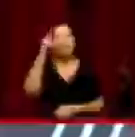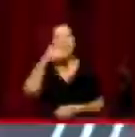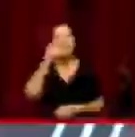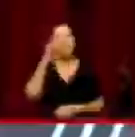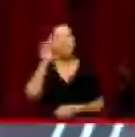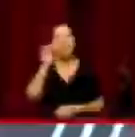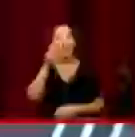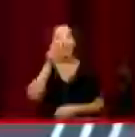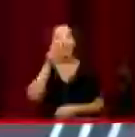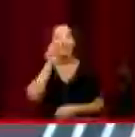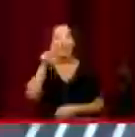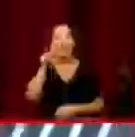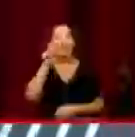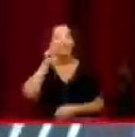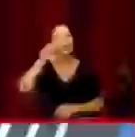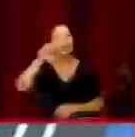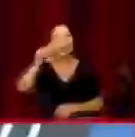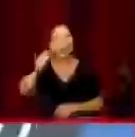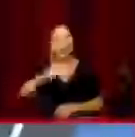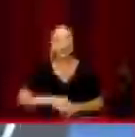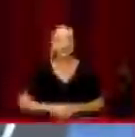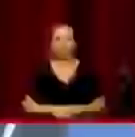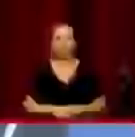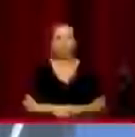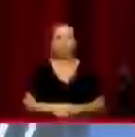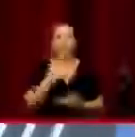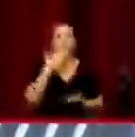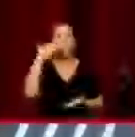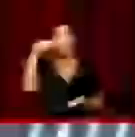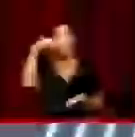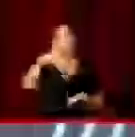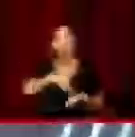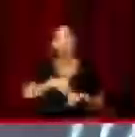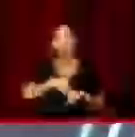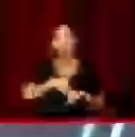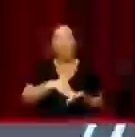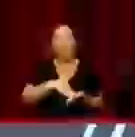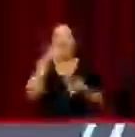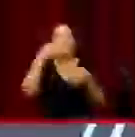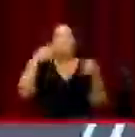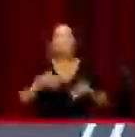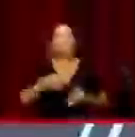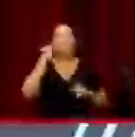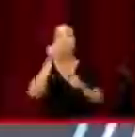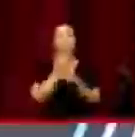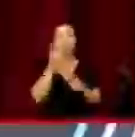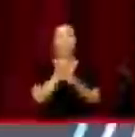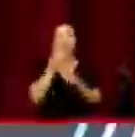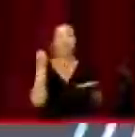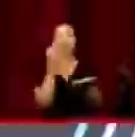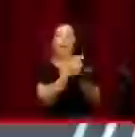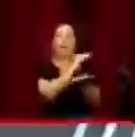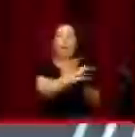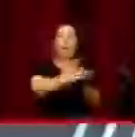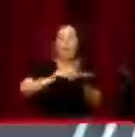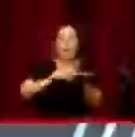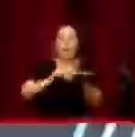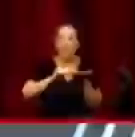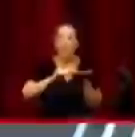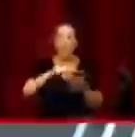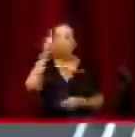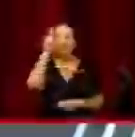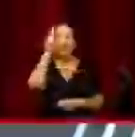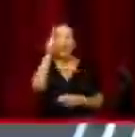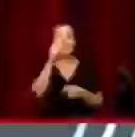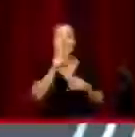elección general del 14 de noviembre. Bueno, una manifestación donde está la izquierda, pero también grupos afines al